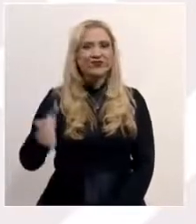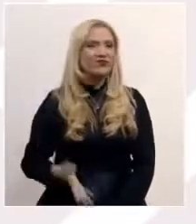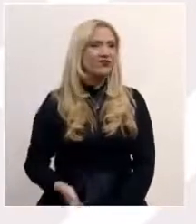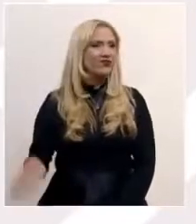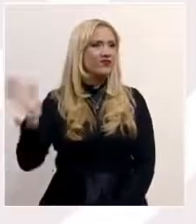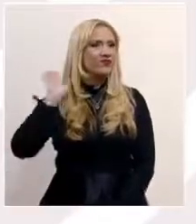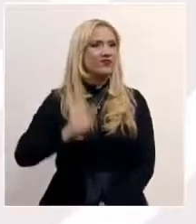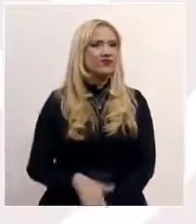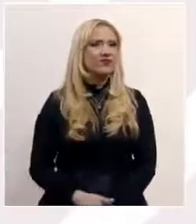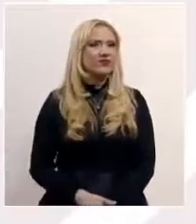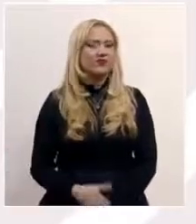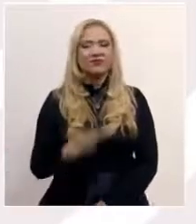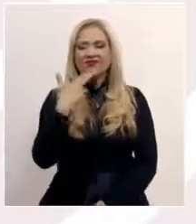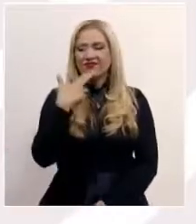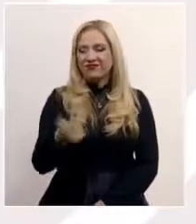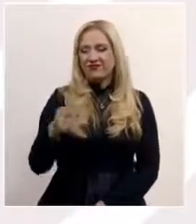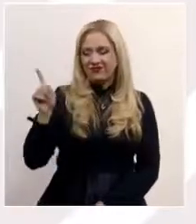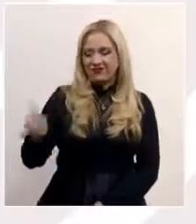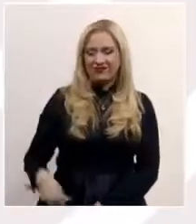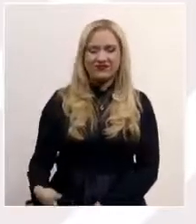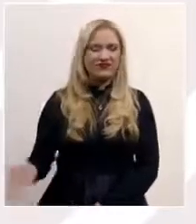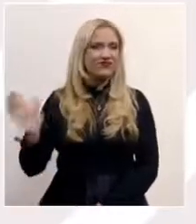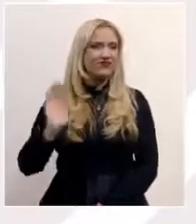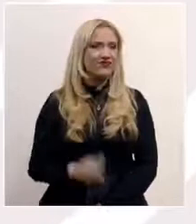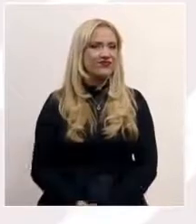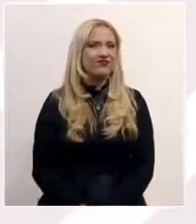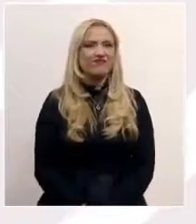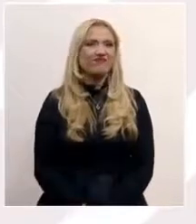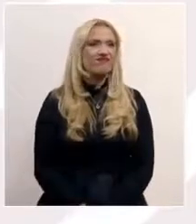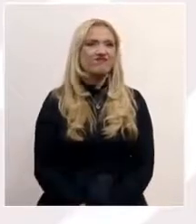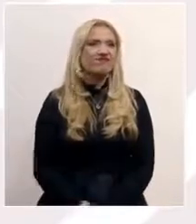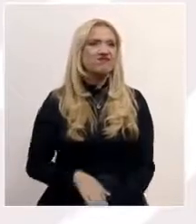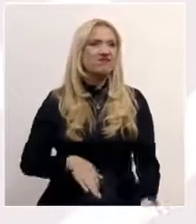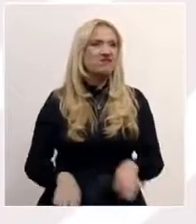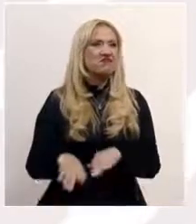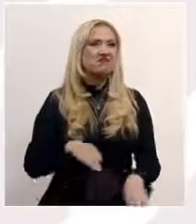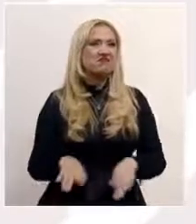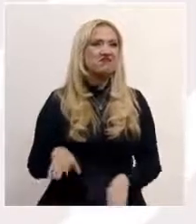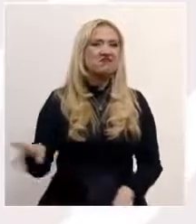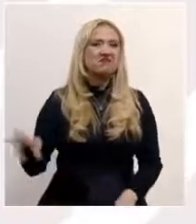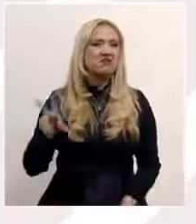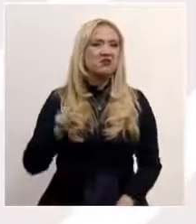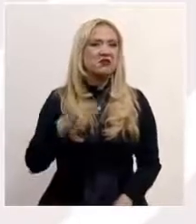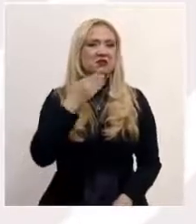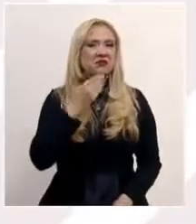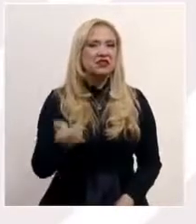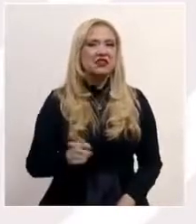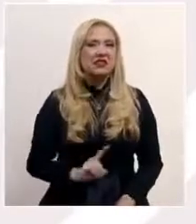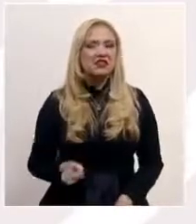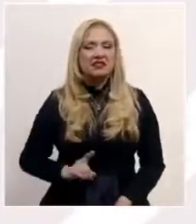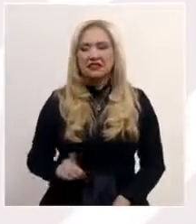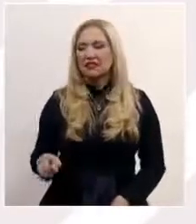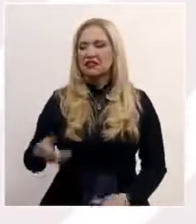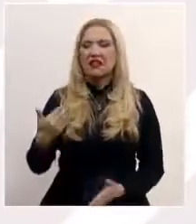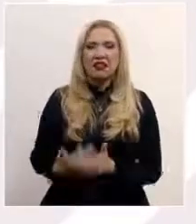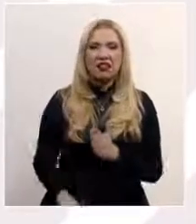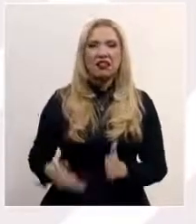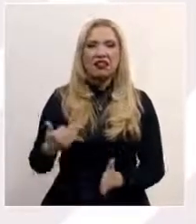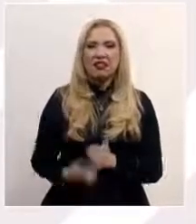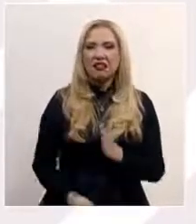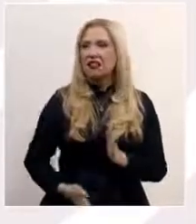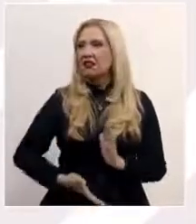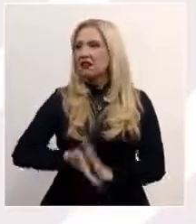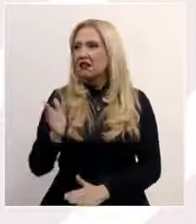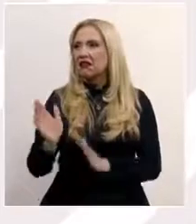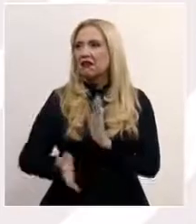como, a las mujeres que están embarazadas o que son mamás, como menos comprometidas, inestables, y esto es